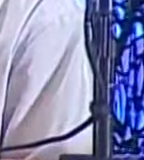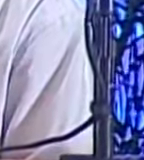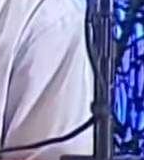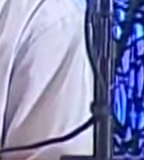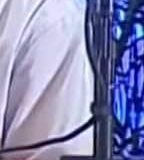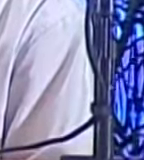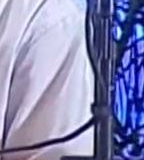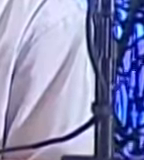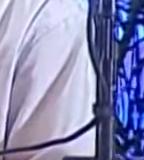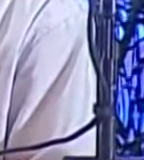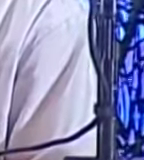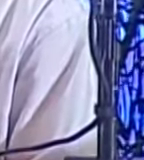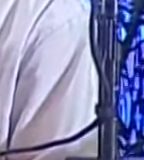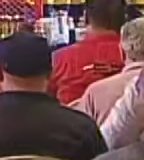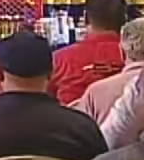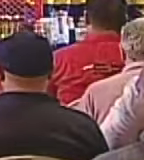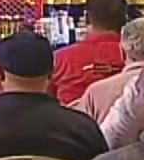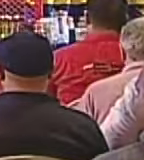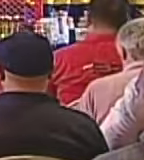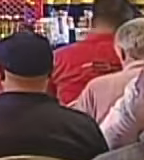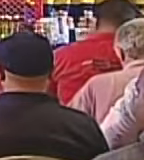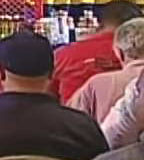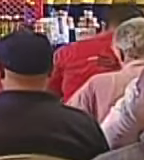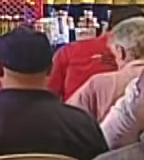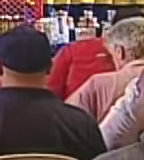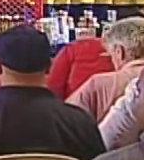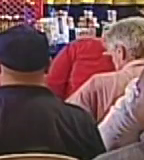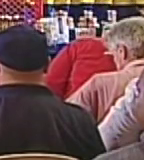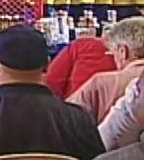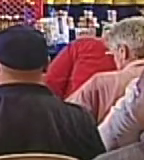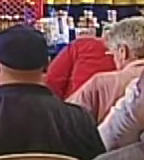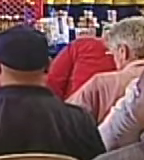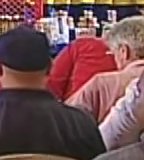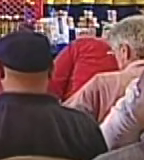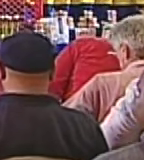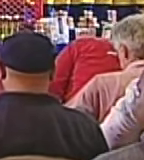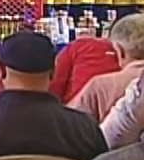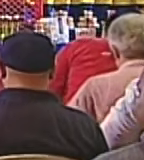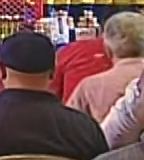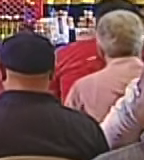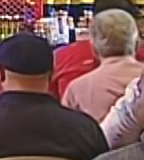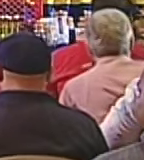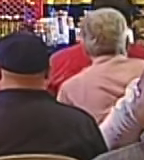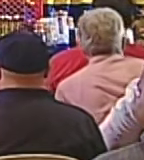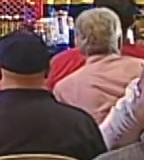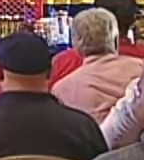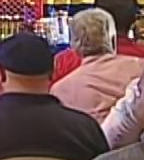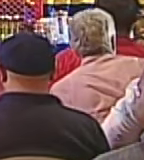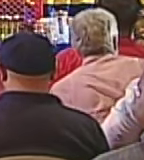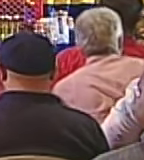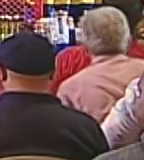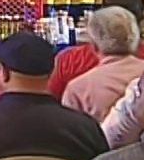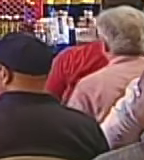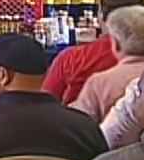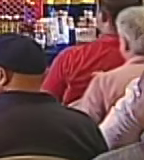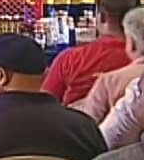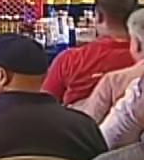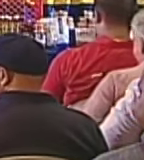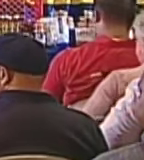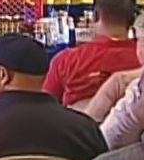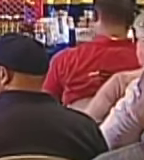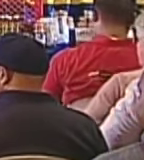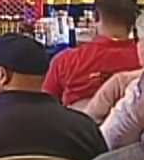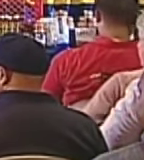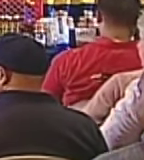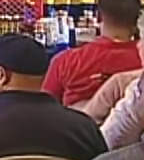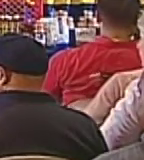Manuel y Juan, de manera especial a ustedes, porque le cae la responsabilidad directa. Aquí es necesario,